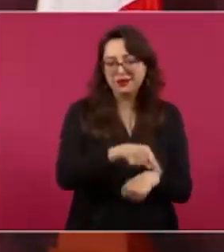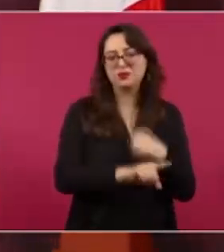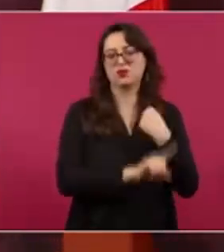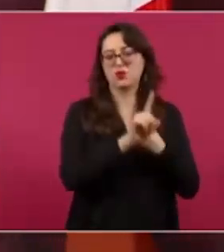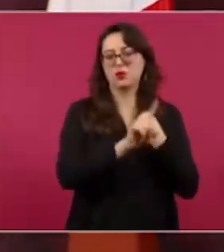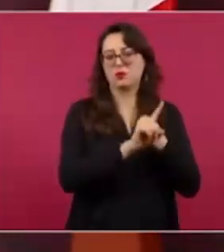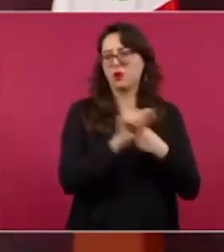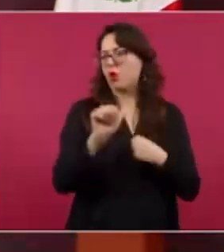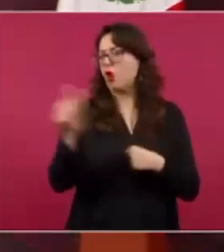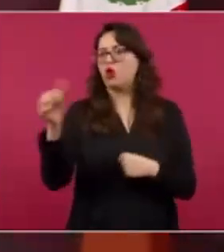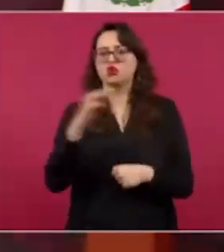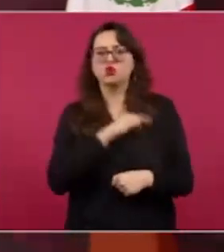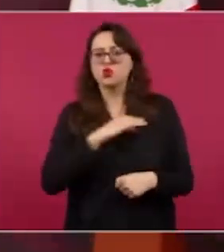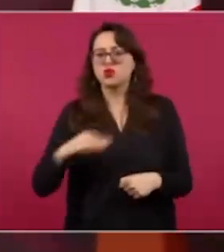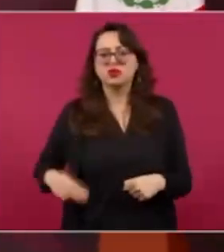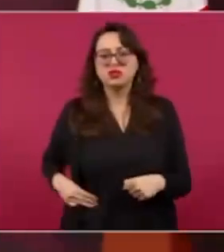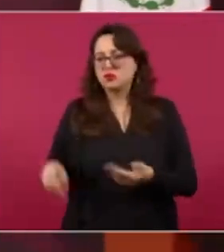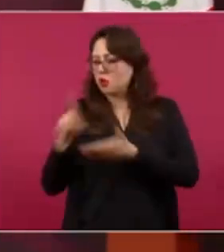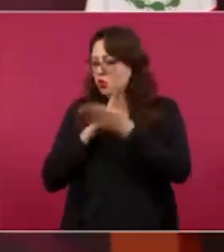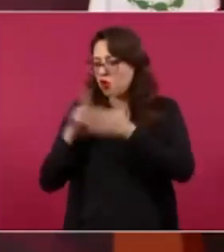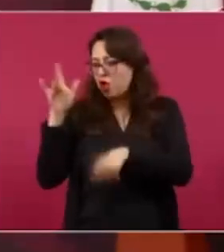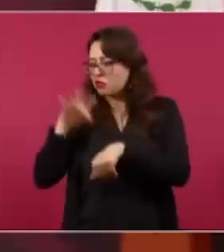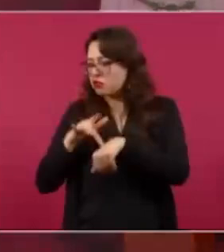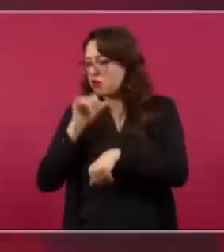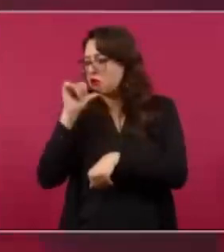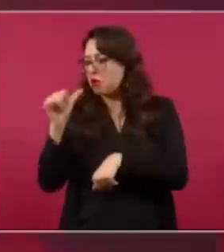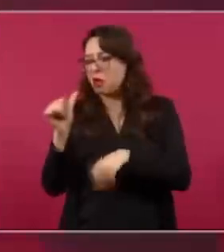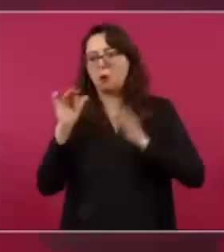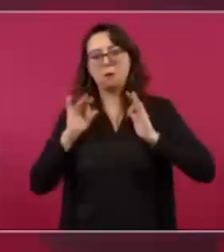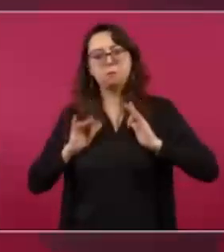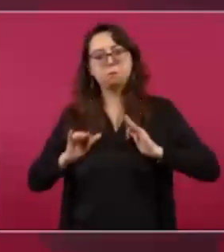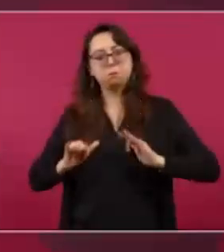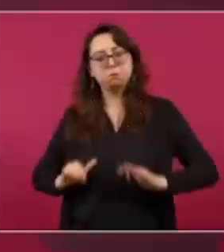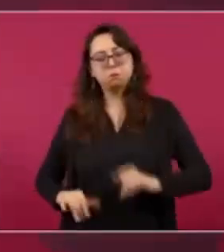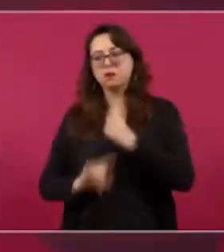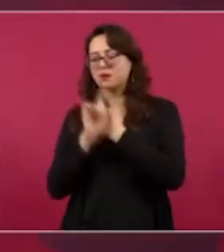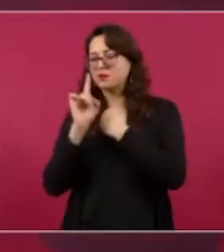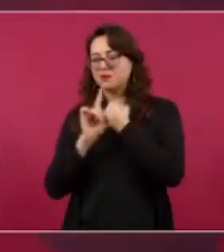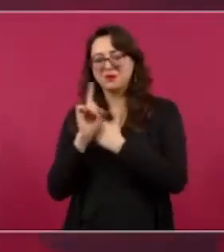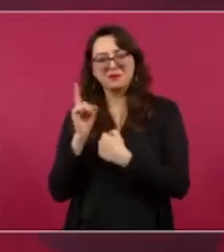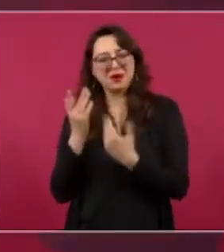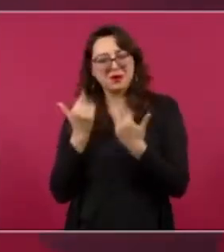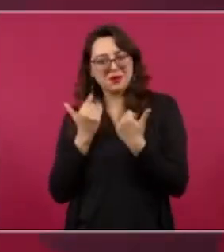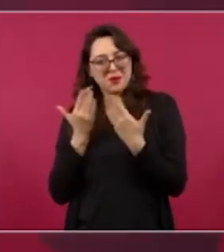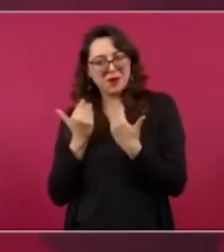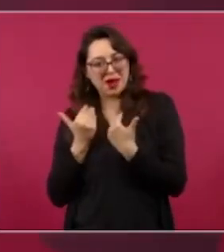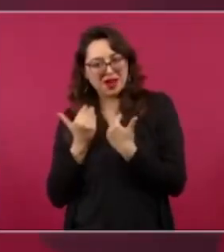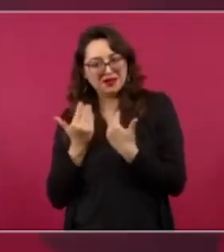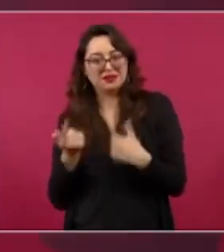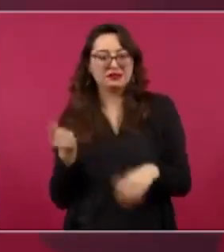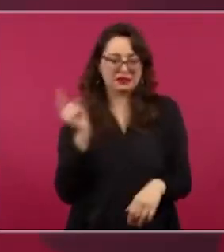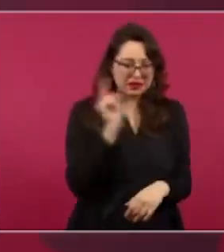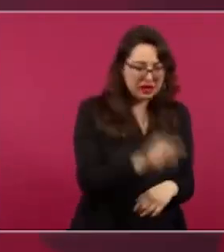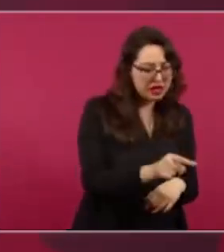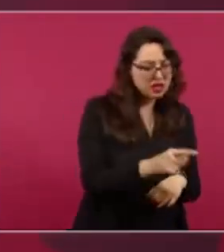con la pérdida de valores, la desintegración de las familias, los bajos salarios. Gracias. Gracias. Gracias. Gracias. Gracias.